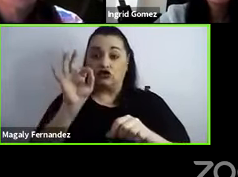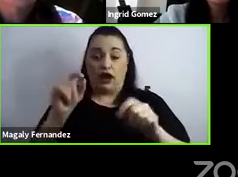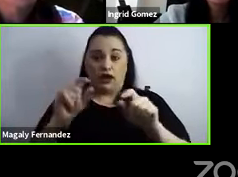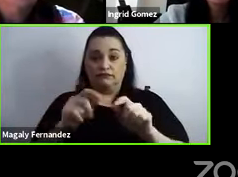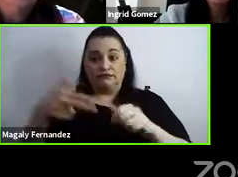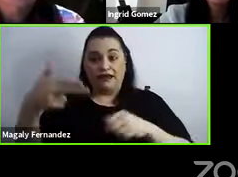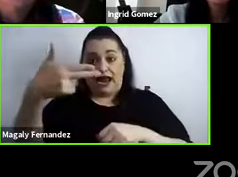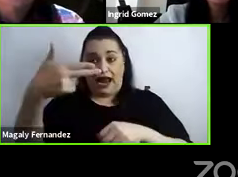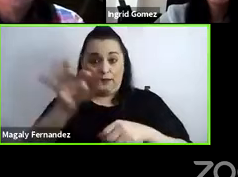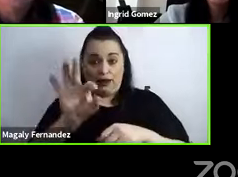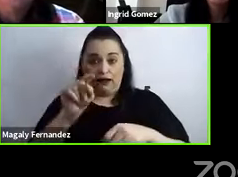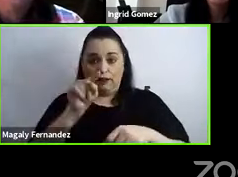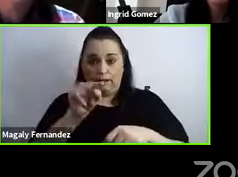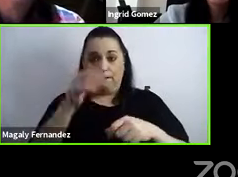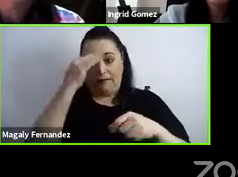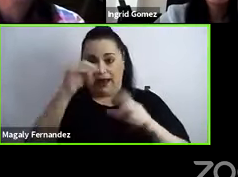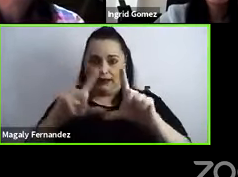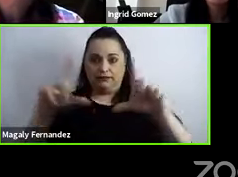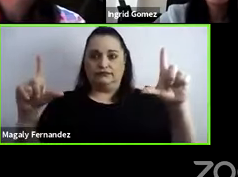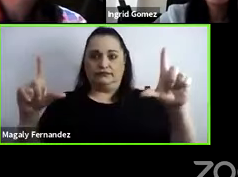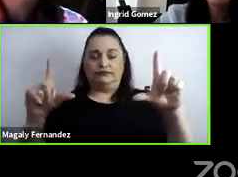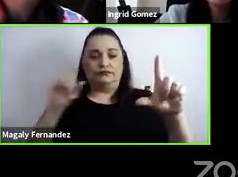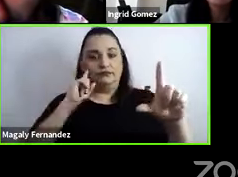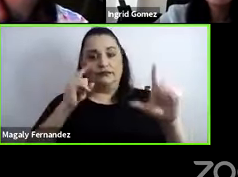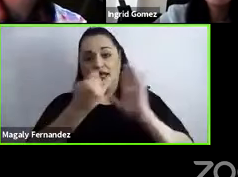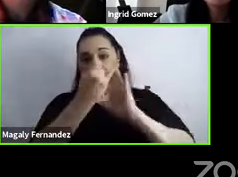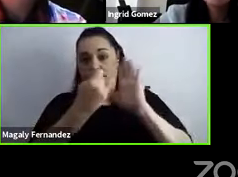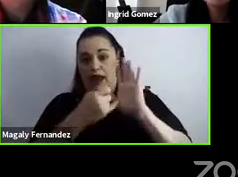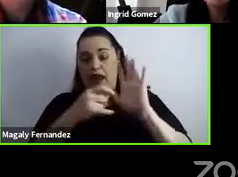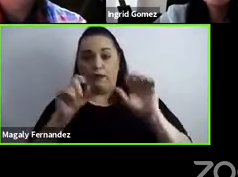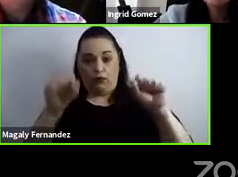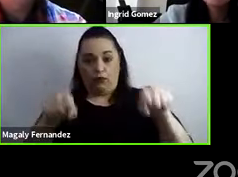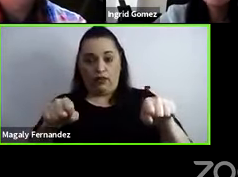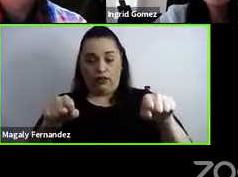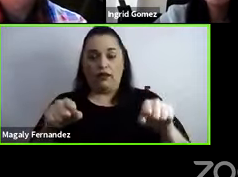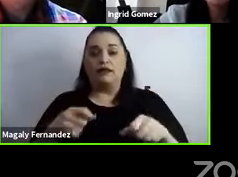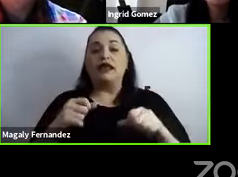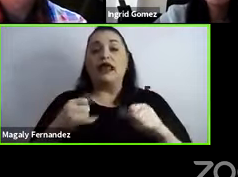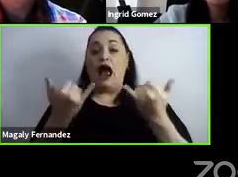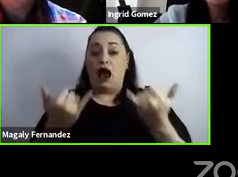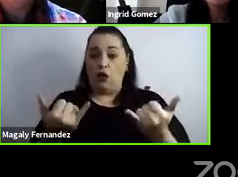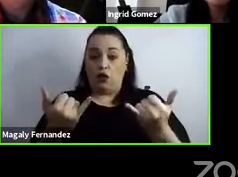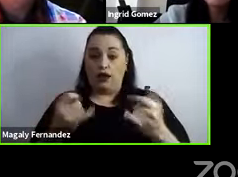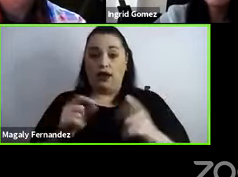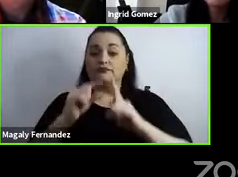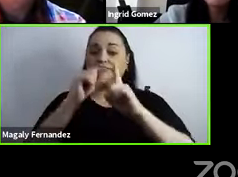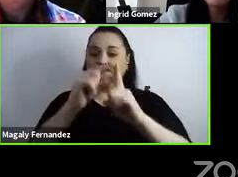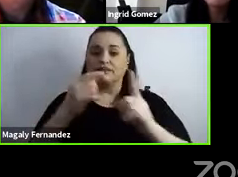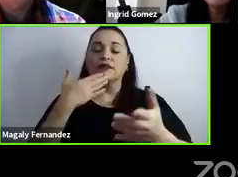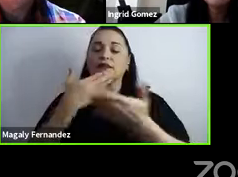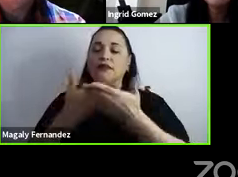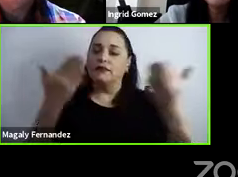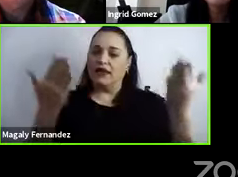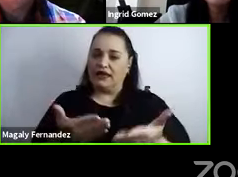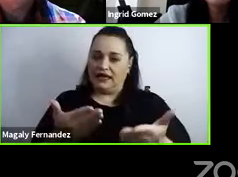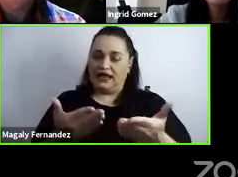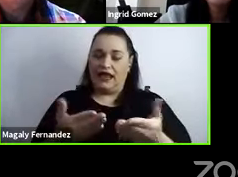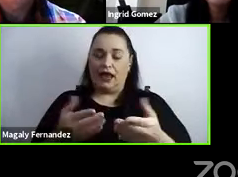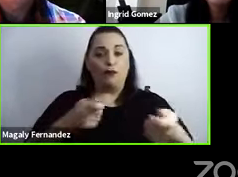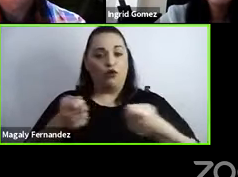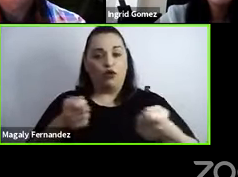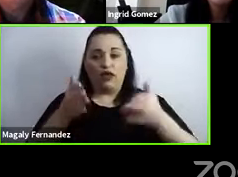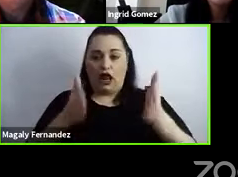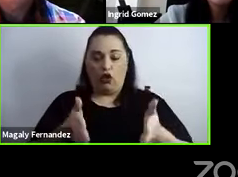señora Fernández para no perder su imagen. Y bueno, sin mayor preámbulo, le doy la bienvenida a nuestra moderadora, la